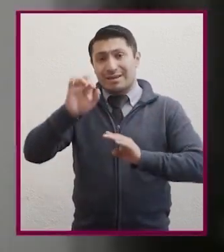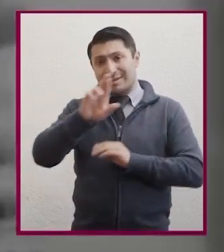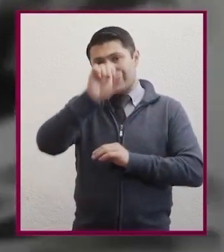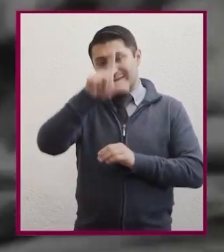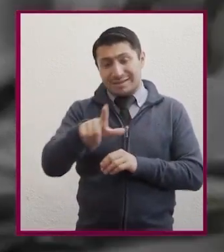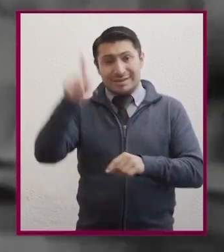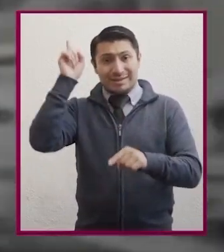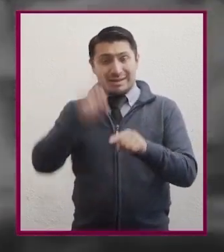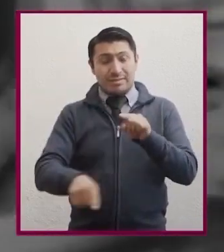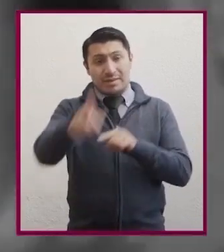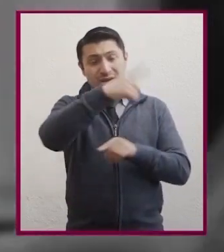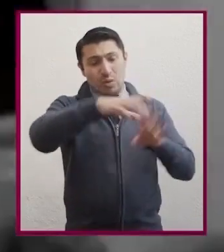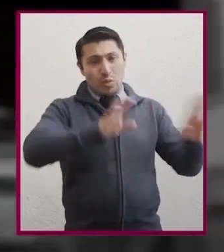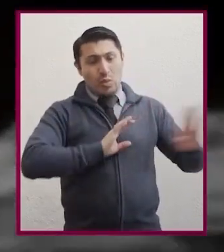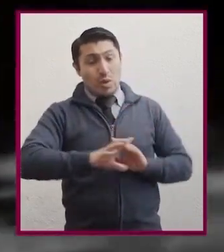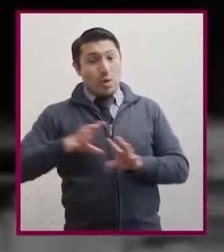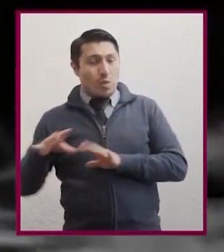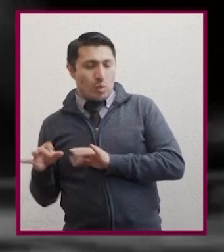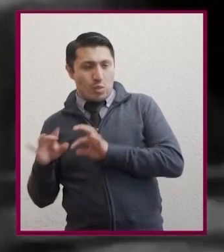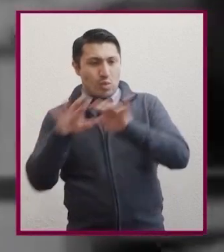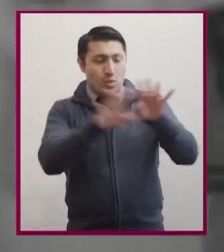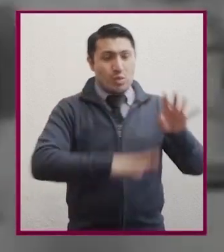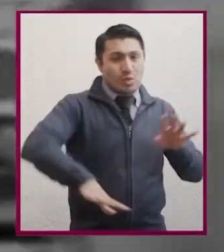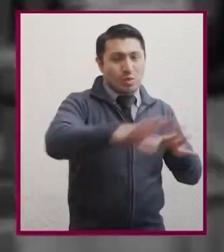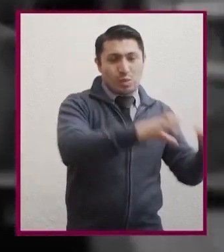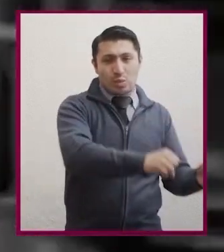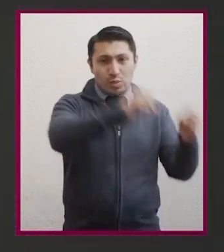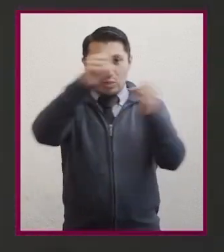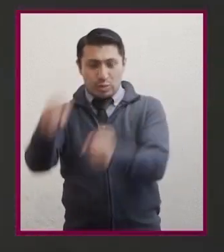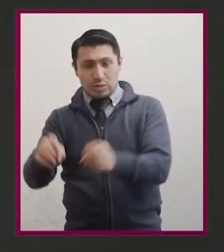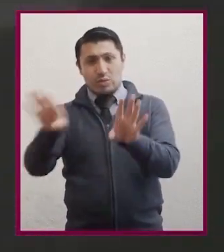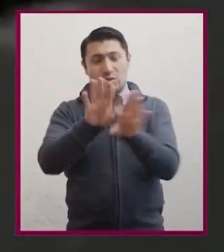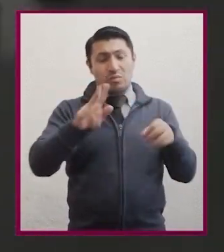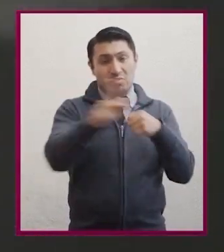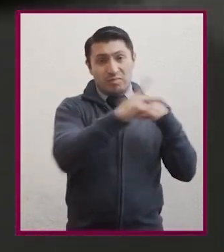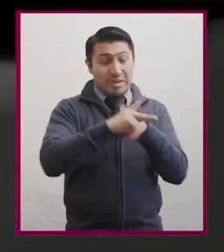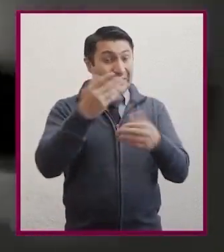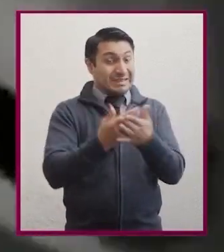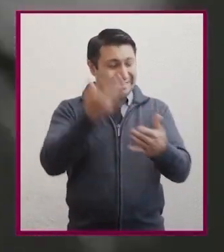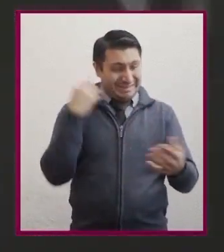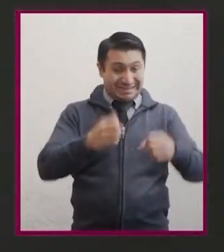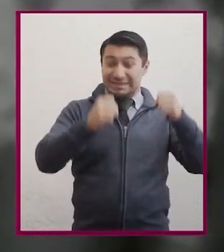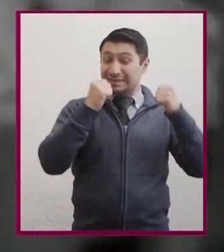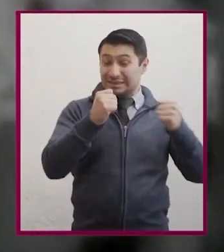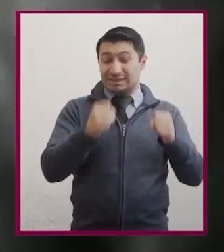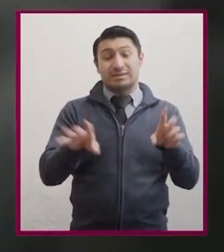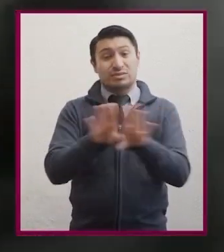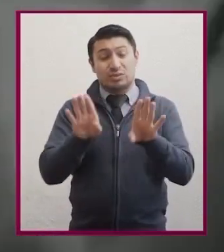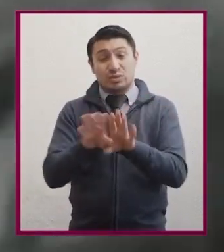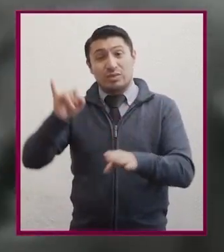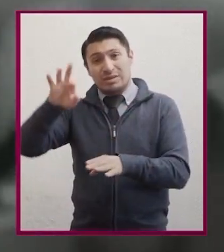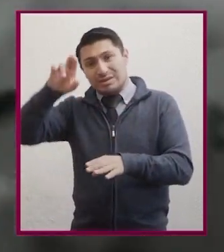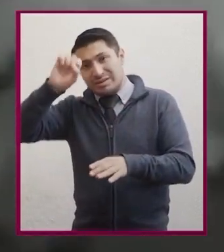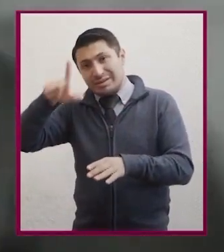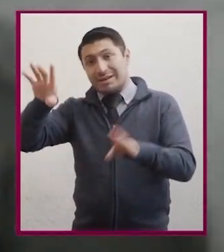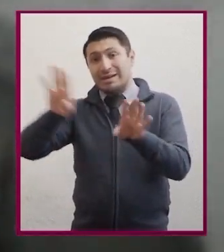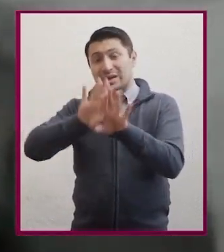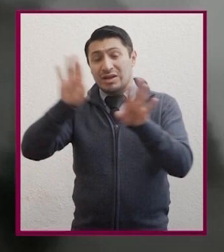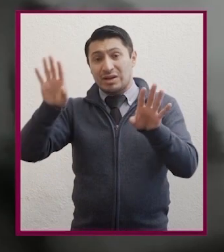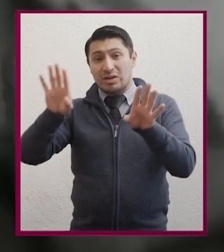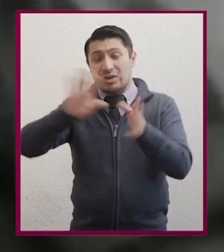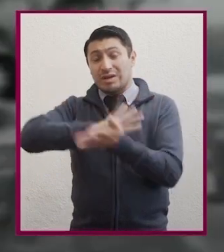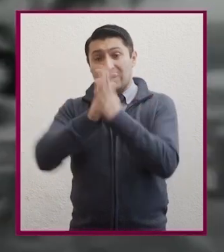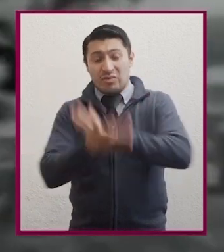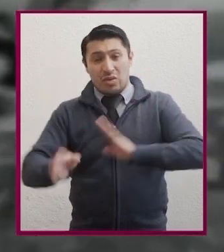ejércitos enemigos y ocupó territorios que pertenecían a países consolidados. Israel se había convertido en una potencia